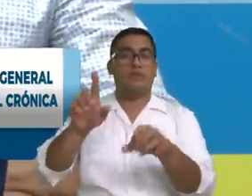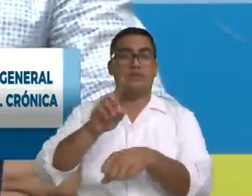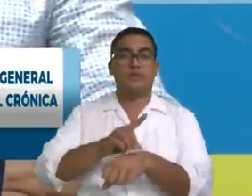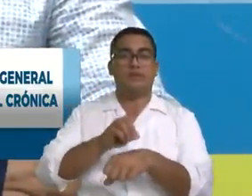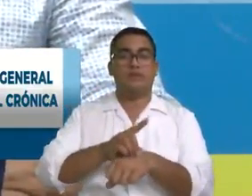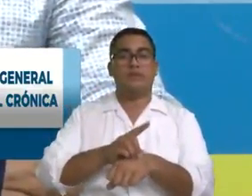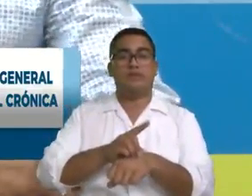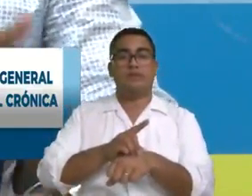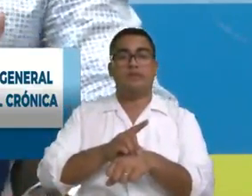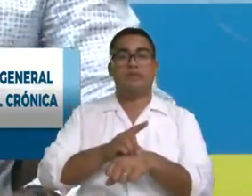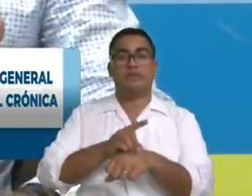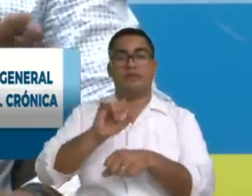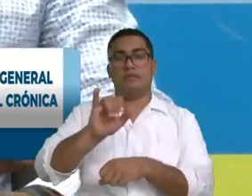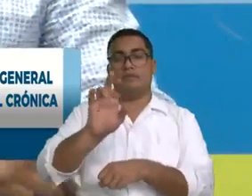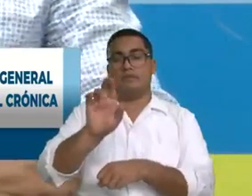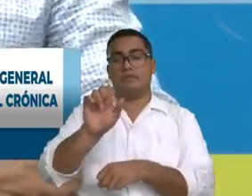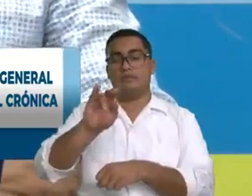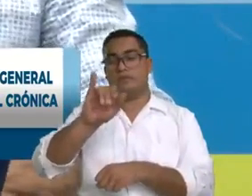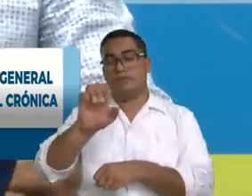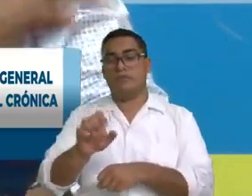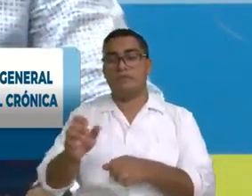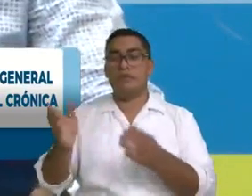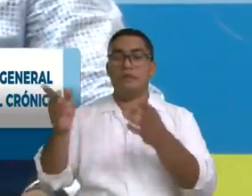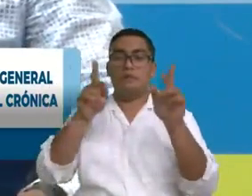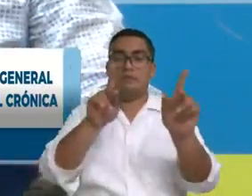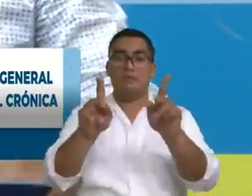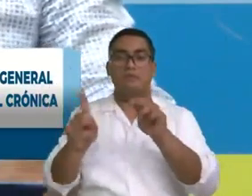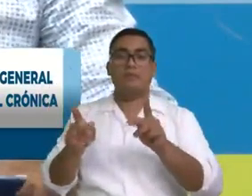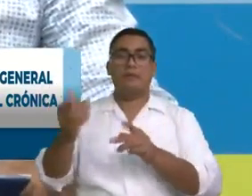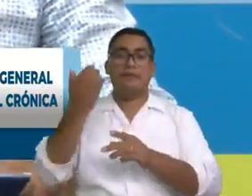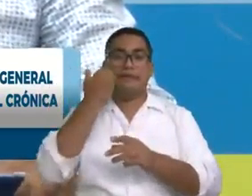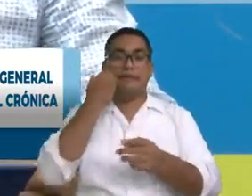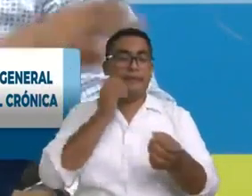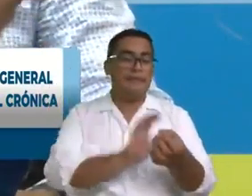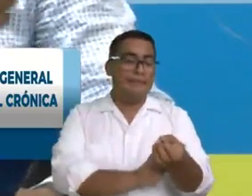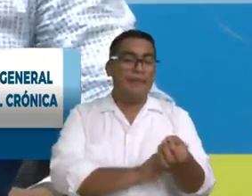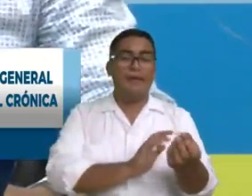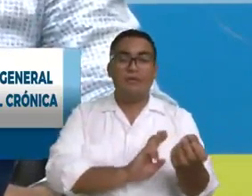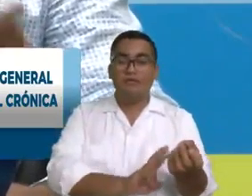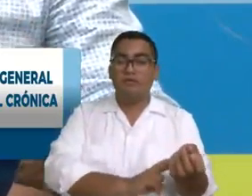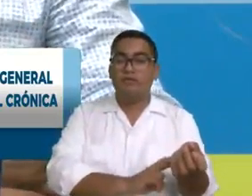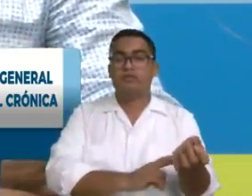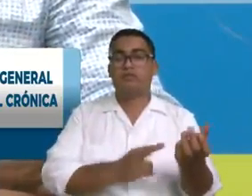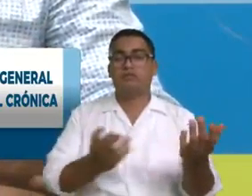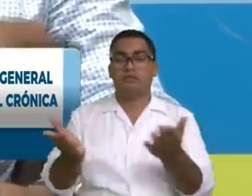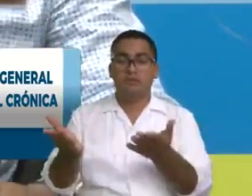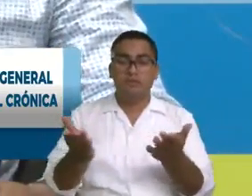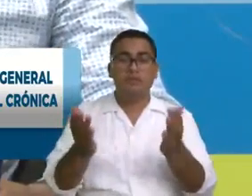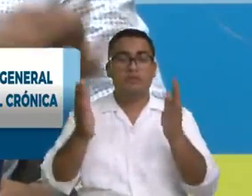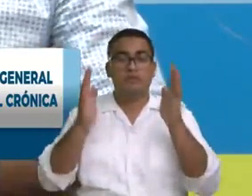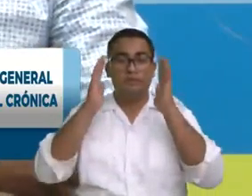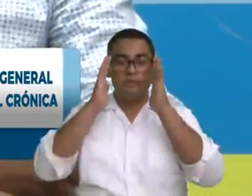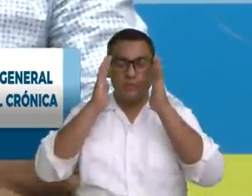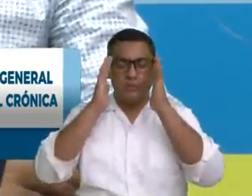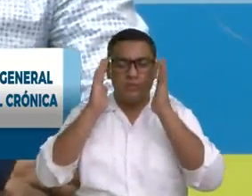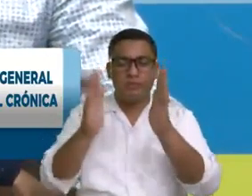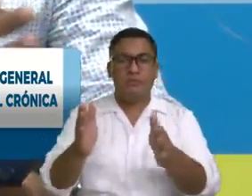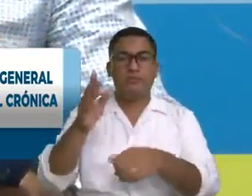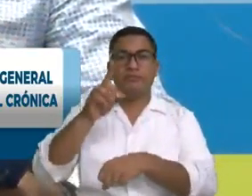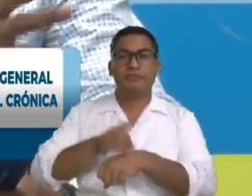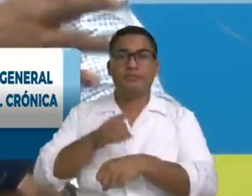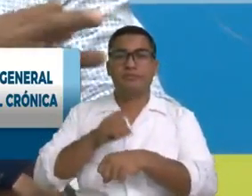Salud Vía Libertad, usted atiende a las personas con enfermedades crónicas, ¿verdad? Obviamente Los hipertensos, los